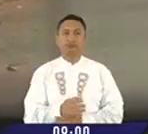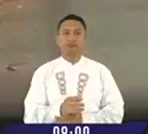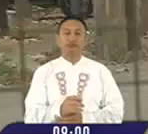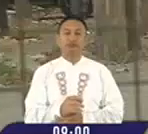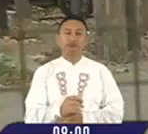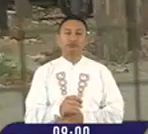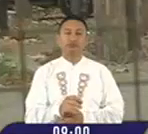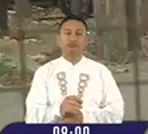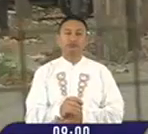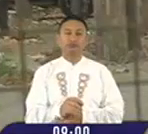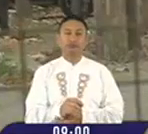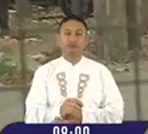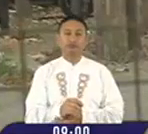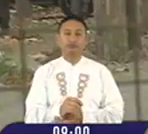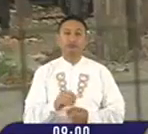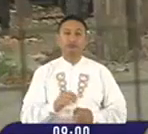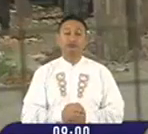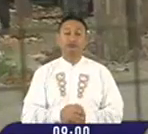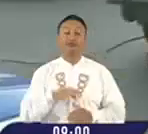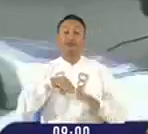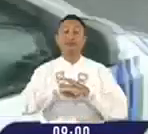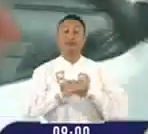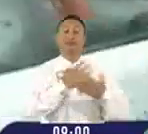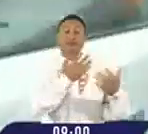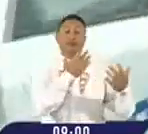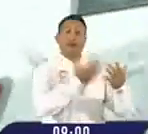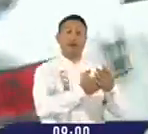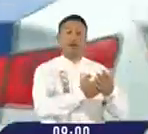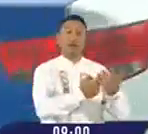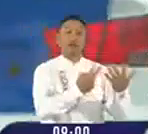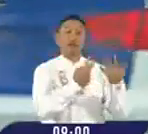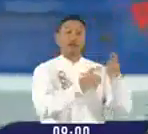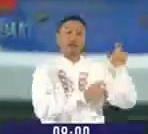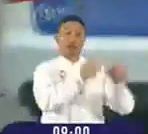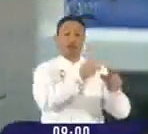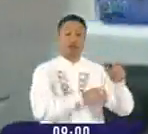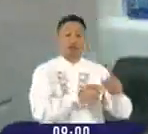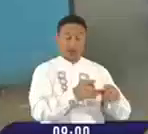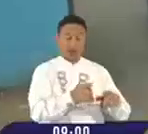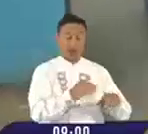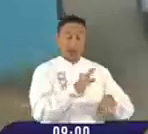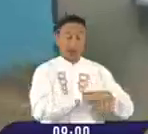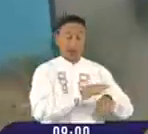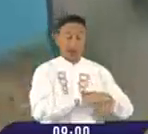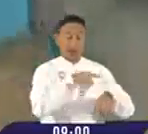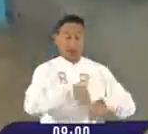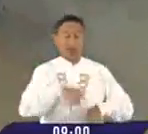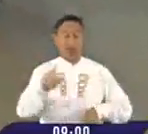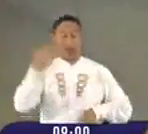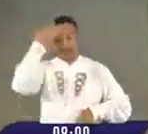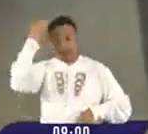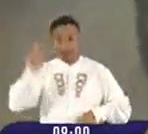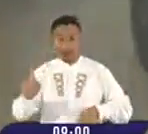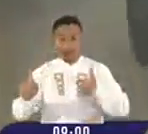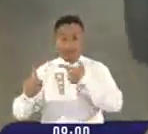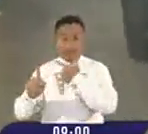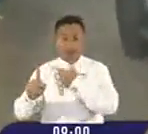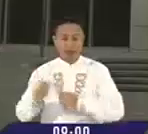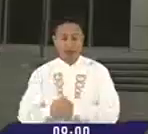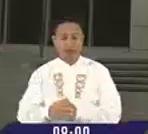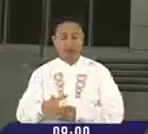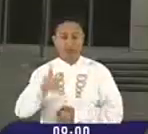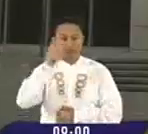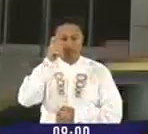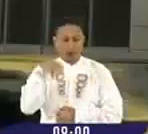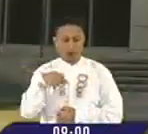A pesar de que fueron asesinados en la cárcel los 7 individuos sospechosos de haber matado a Fernando Villavicencio, la Fiscalía